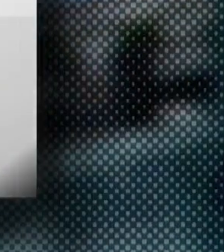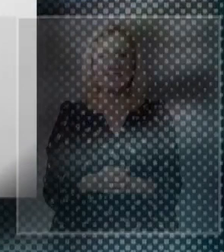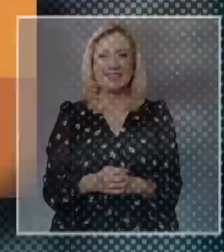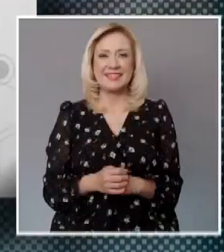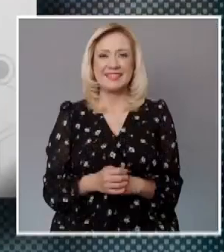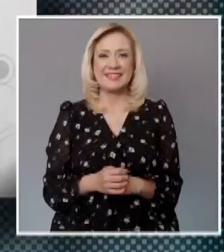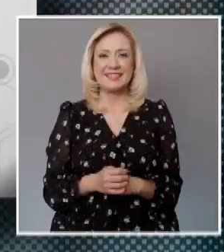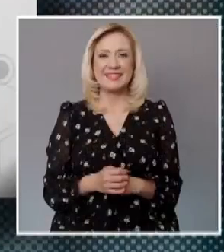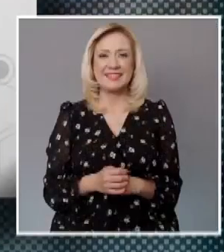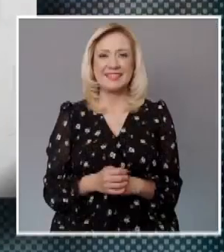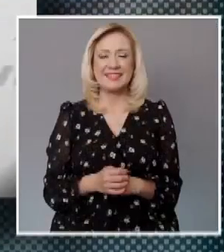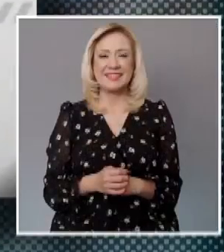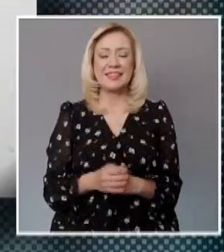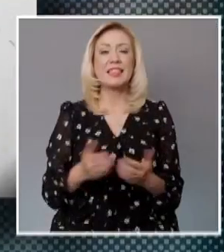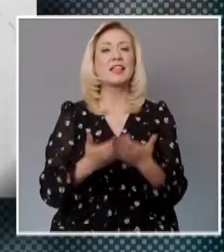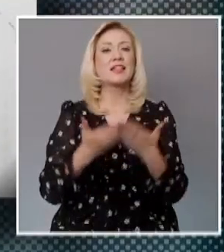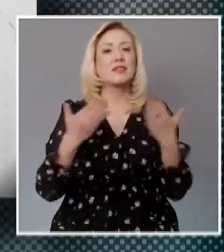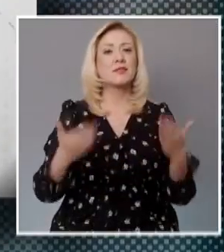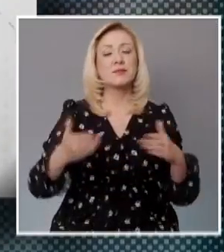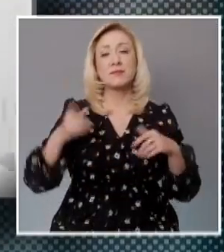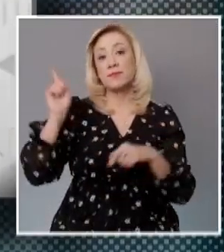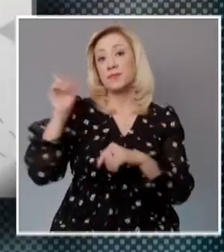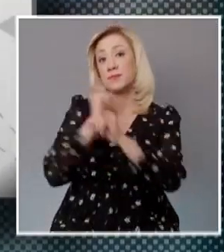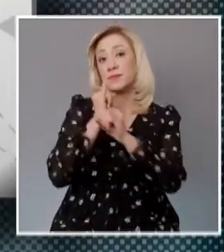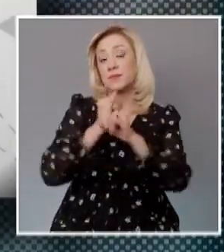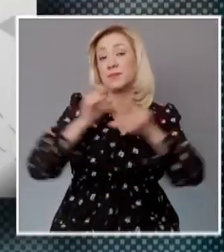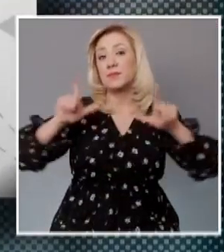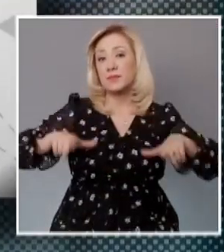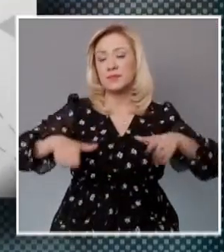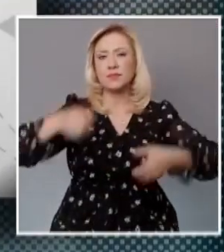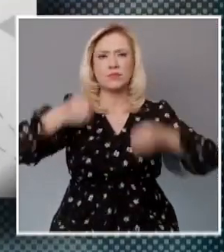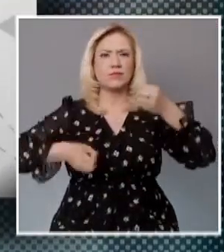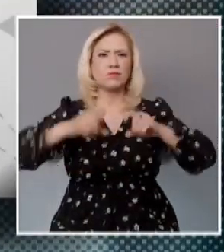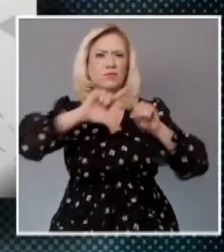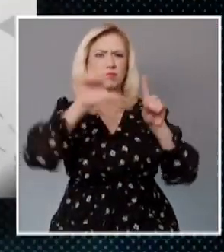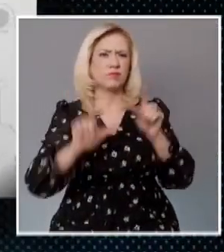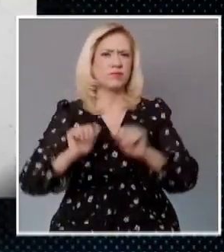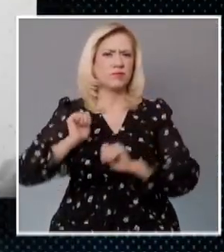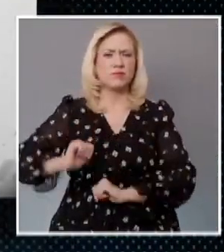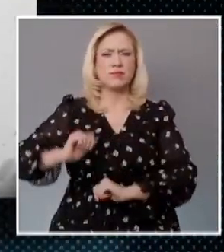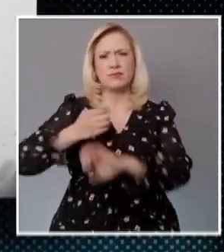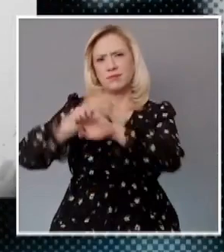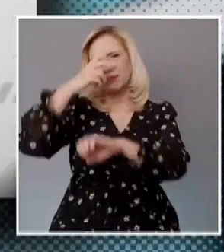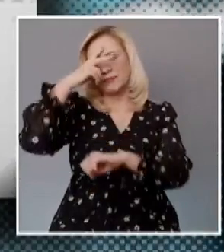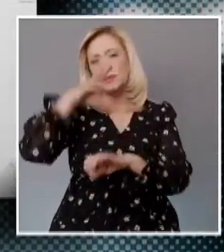A través de su portal en Internet, el Poder Judicial del Estado de México ha publicado